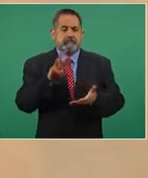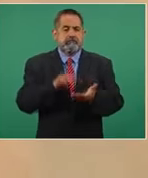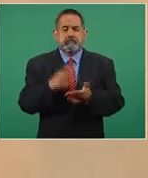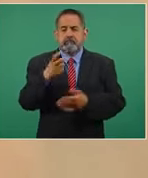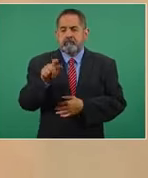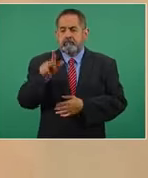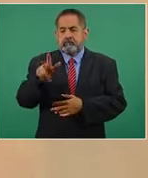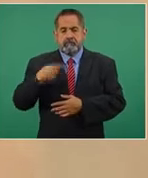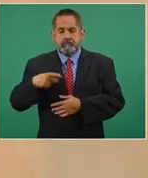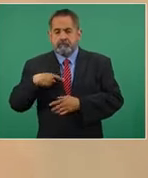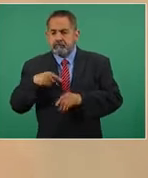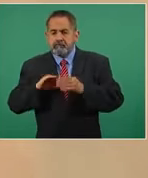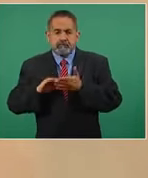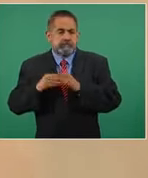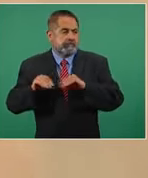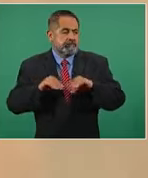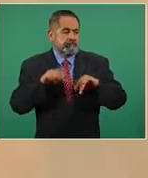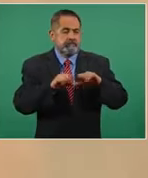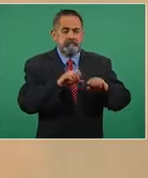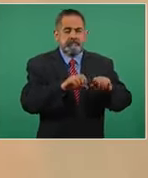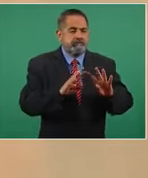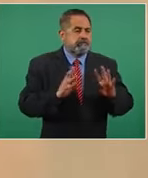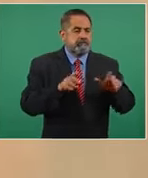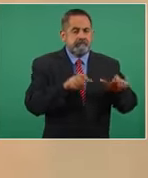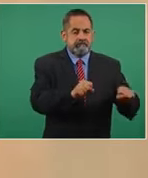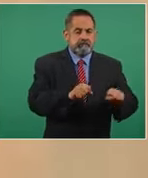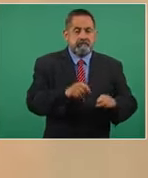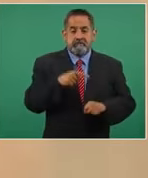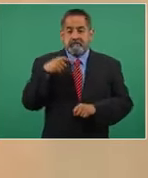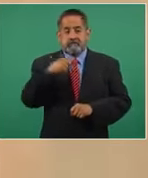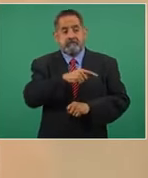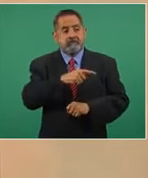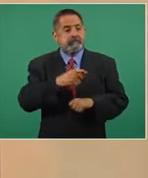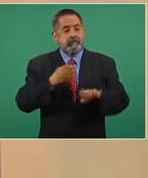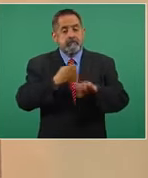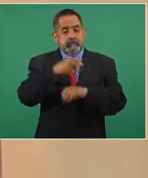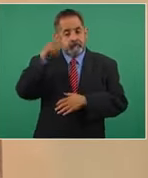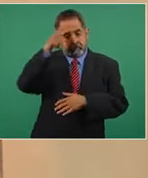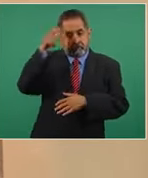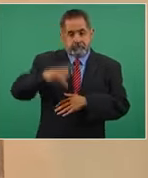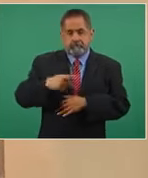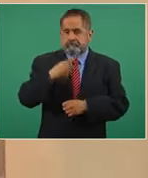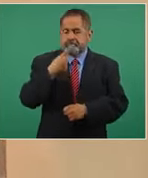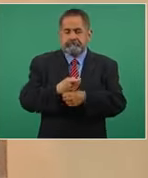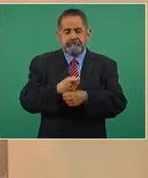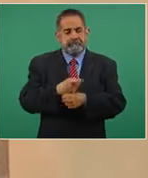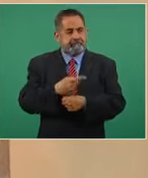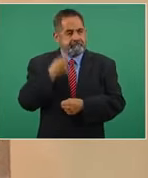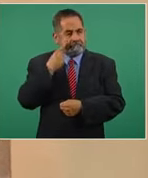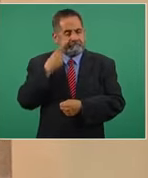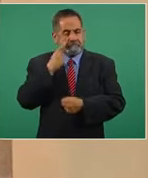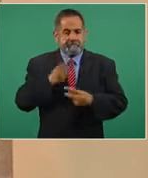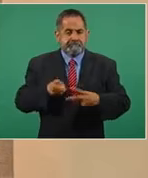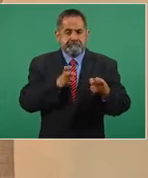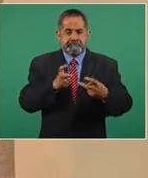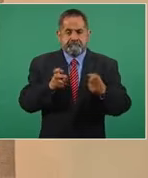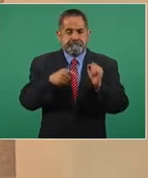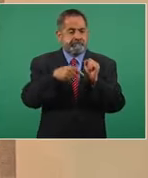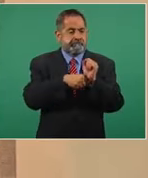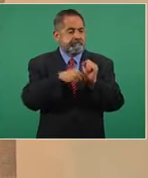hombres. Sigue siendo Hidalgo el número uno en la incidencia de tomas